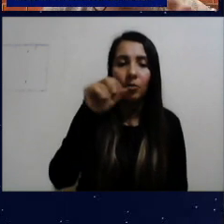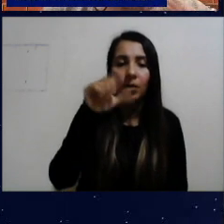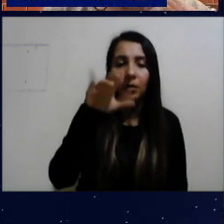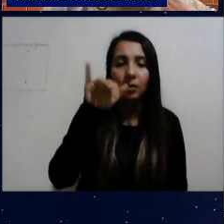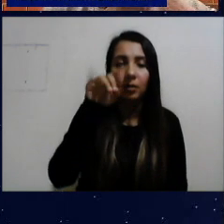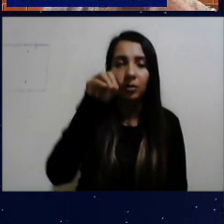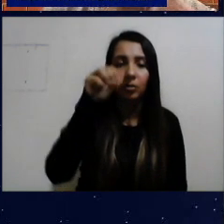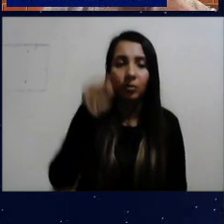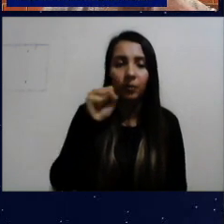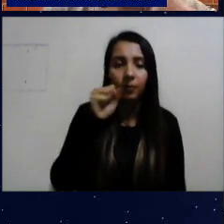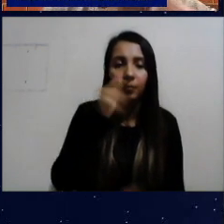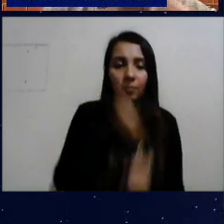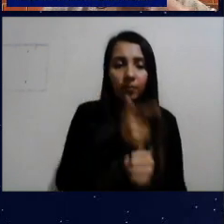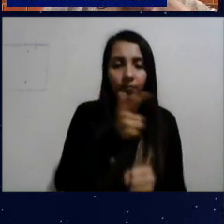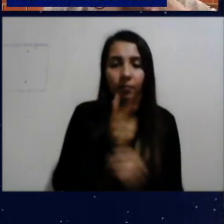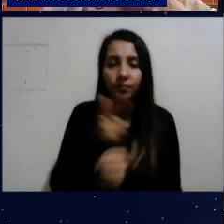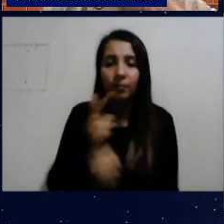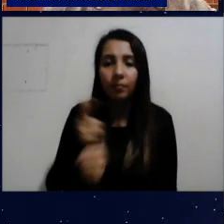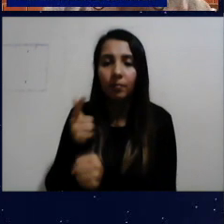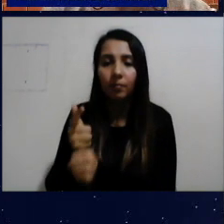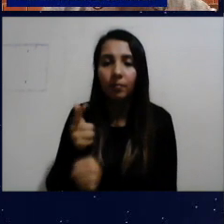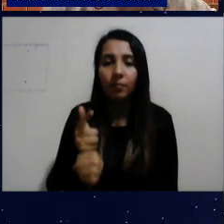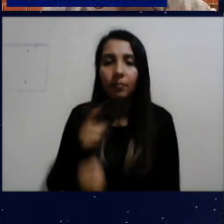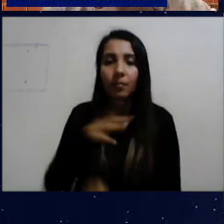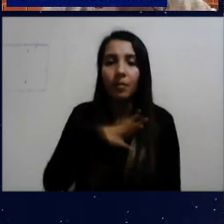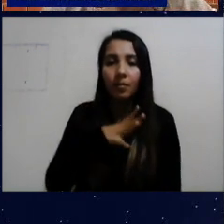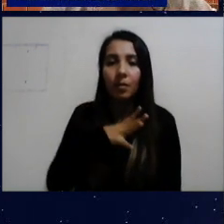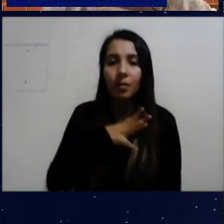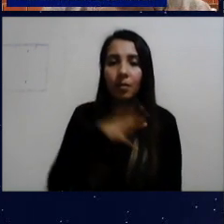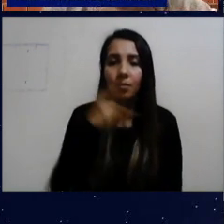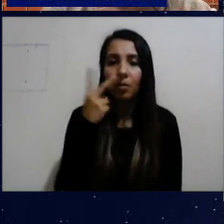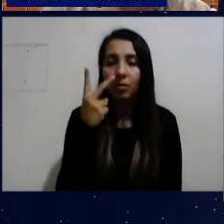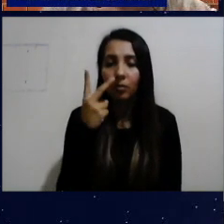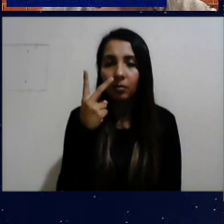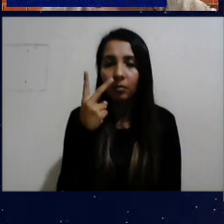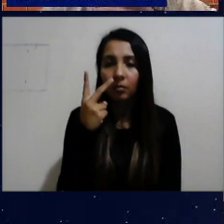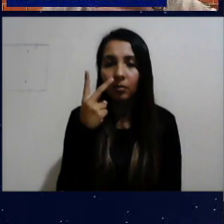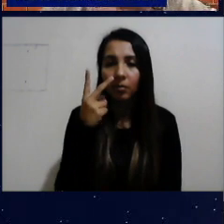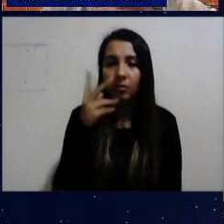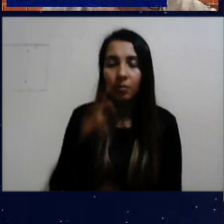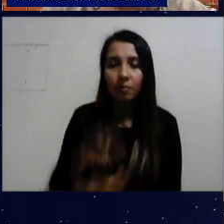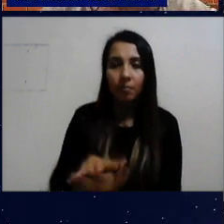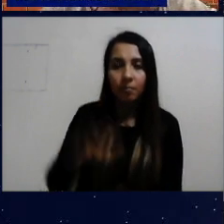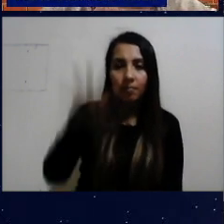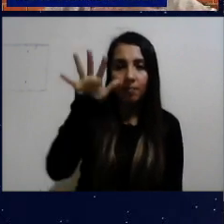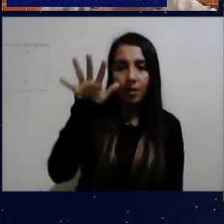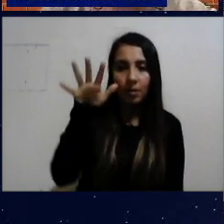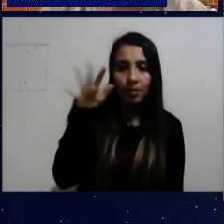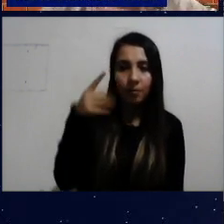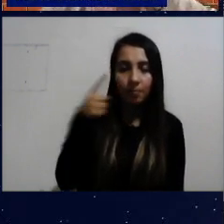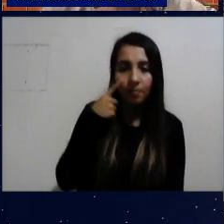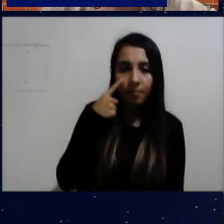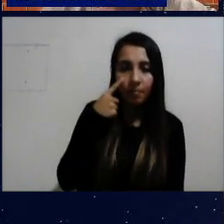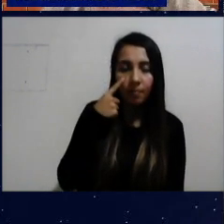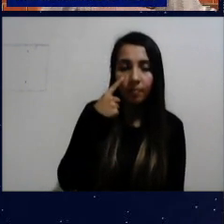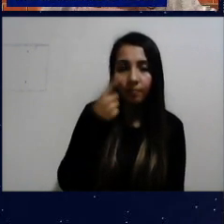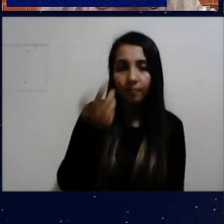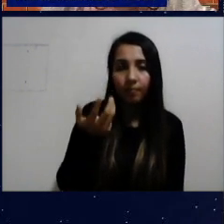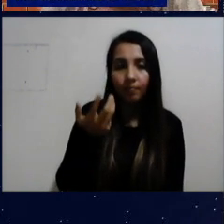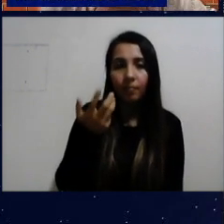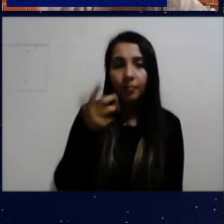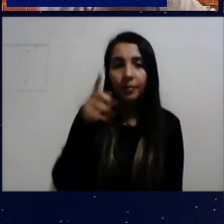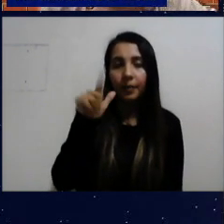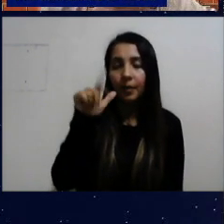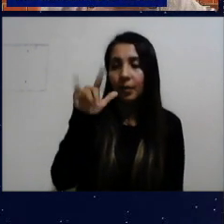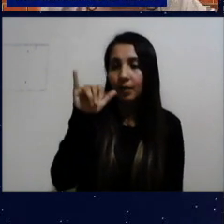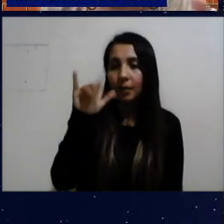aminoácidos se han detectado en meteoritos y hay 2 aminoácidos que aparecen con mayor abundancia que todo